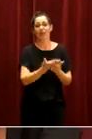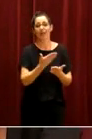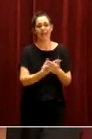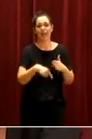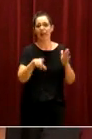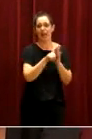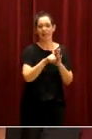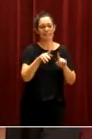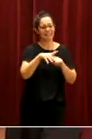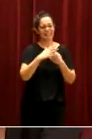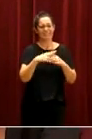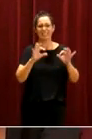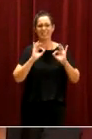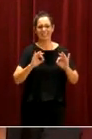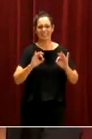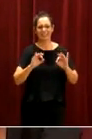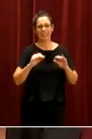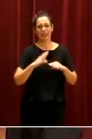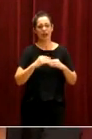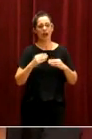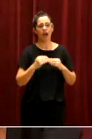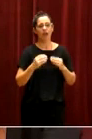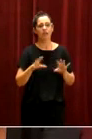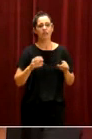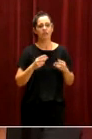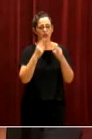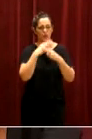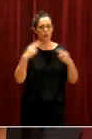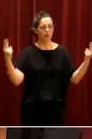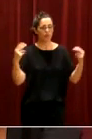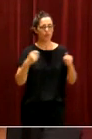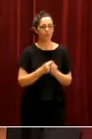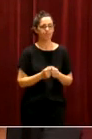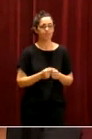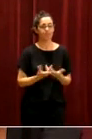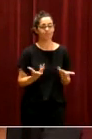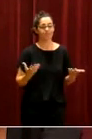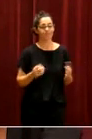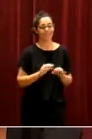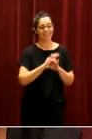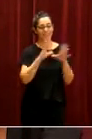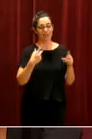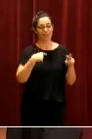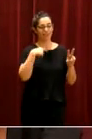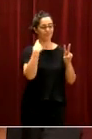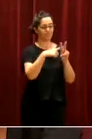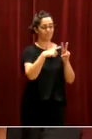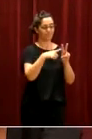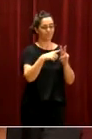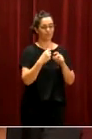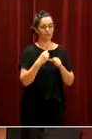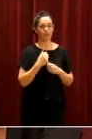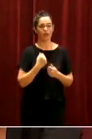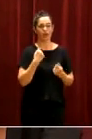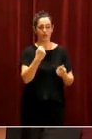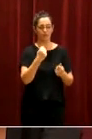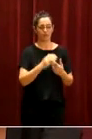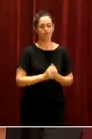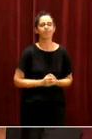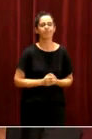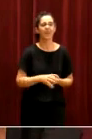y razones de utilidad pública debidamente acreditada. Iniciativa que, como no podía ser de otra forma, Vox apoyó. Ahora